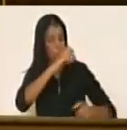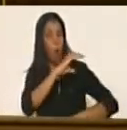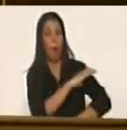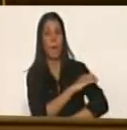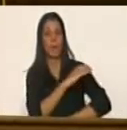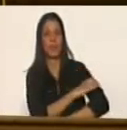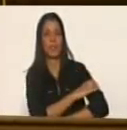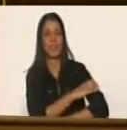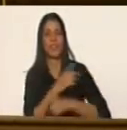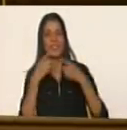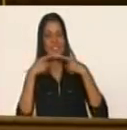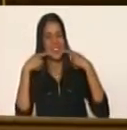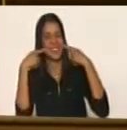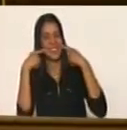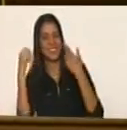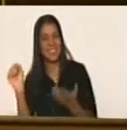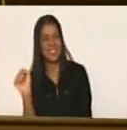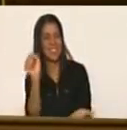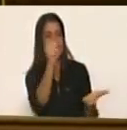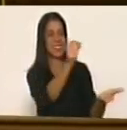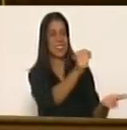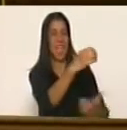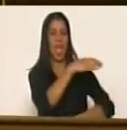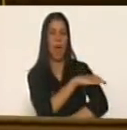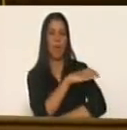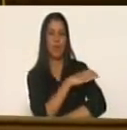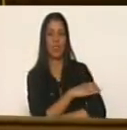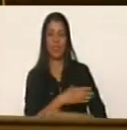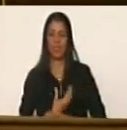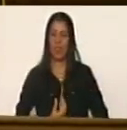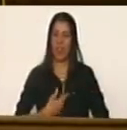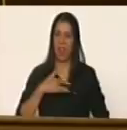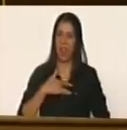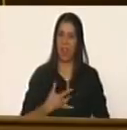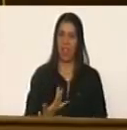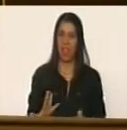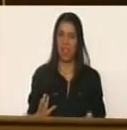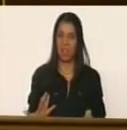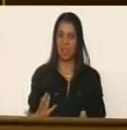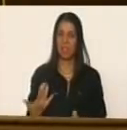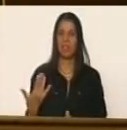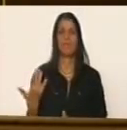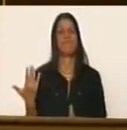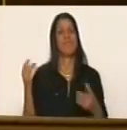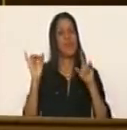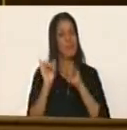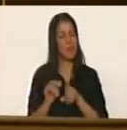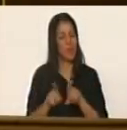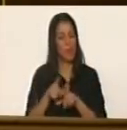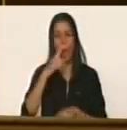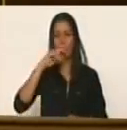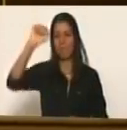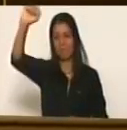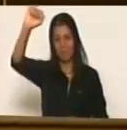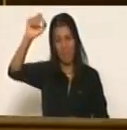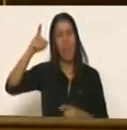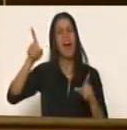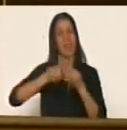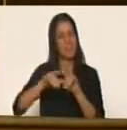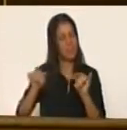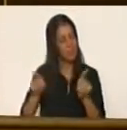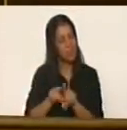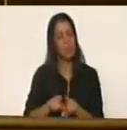a sonreírle al fascismo, que le costó en su historia grandes sacrificios. Eso lo dejo para la